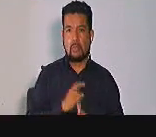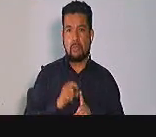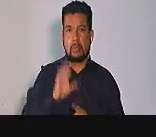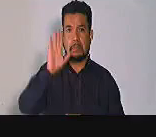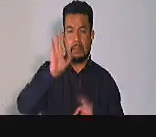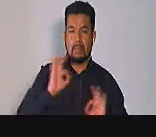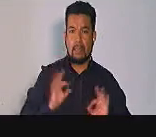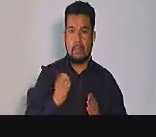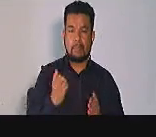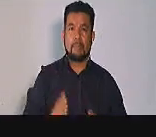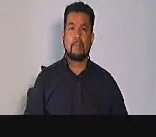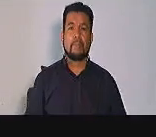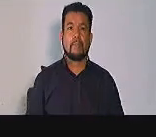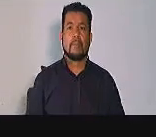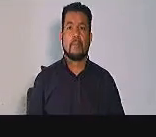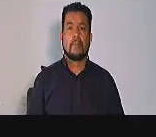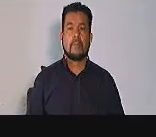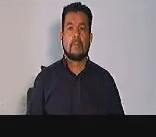momento.